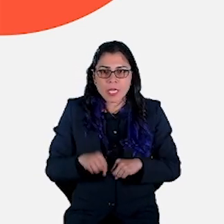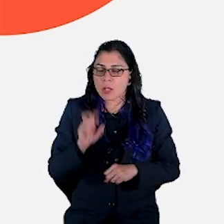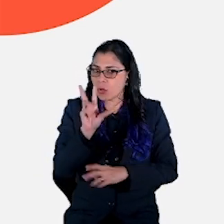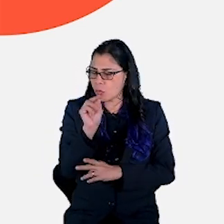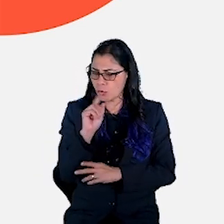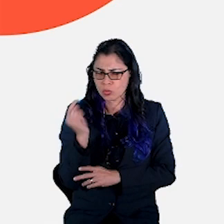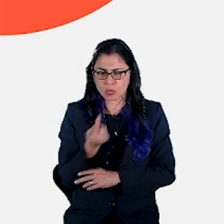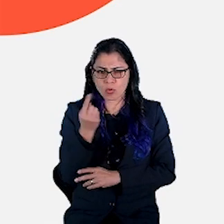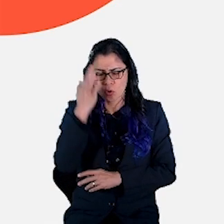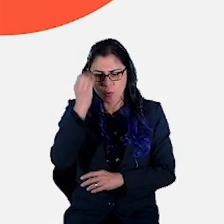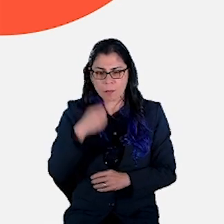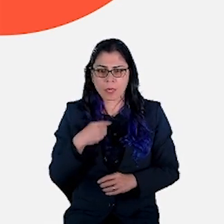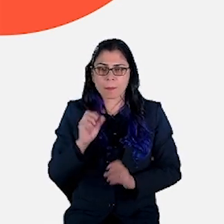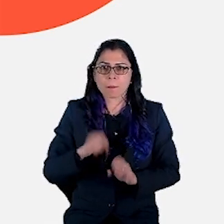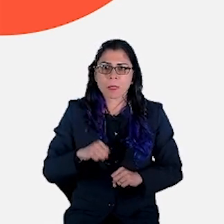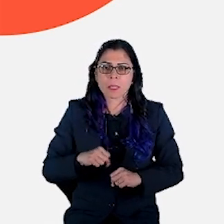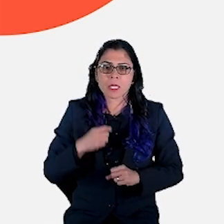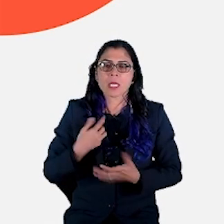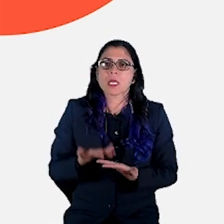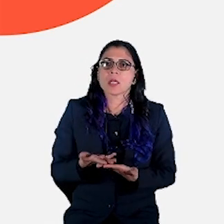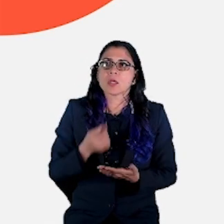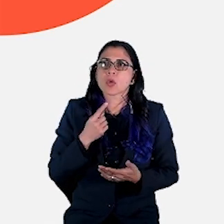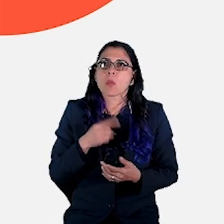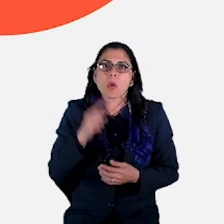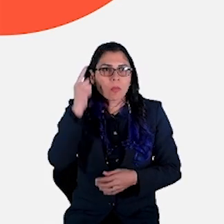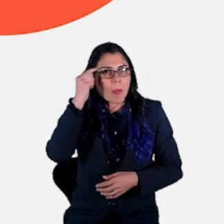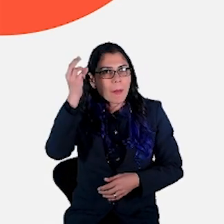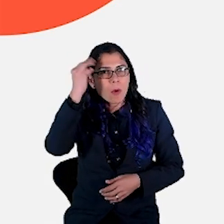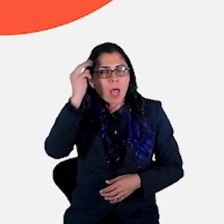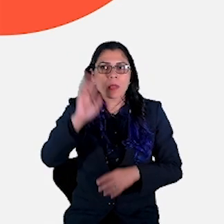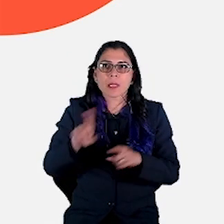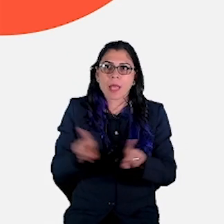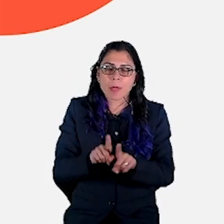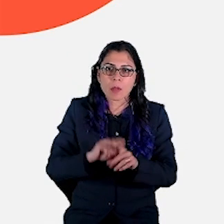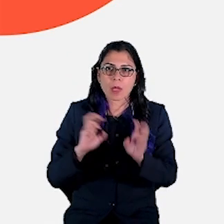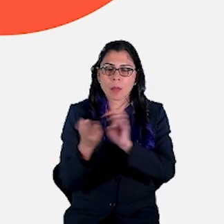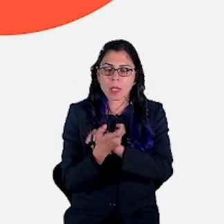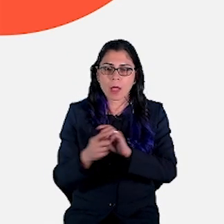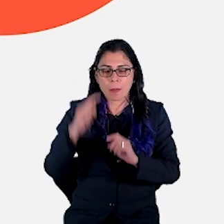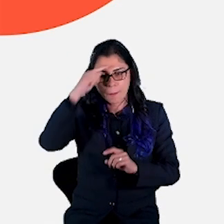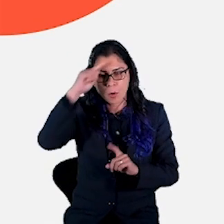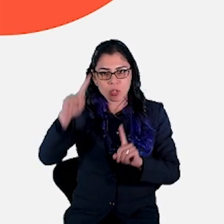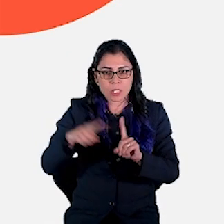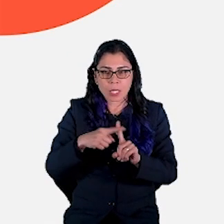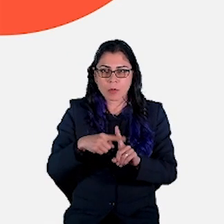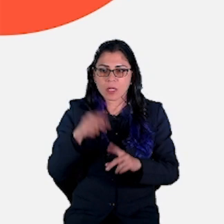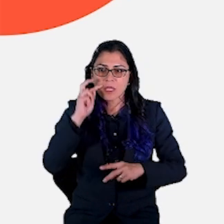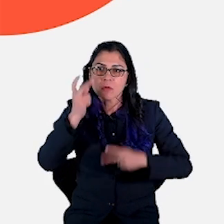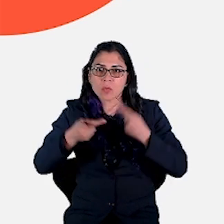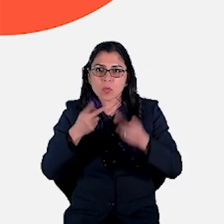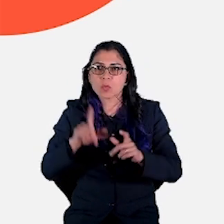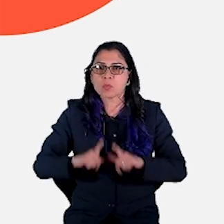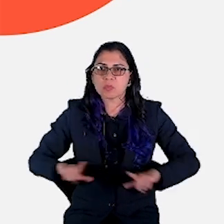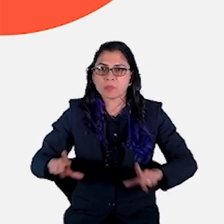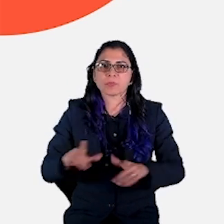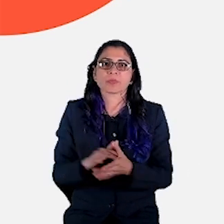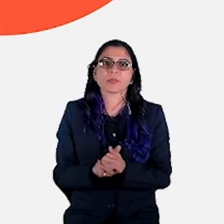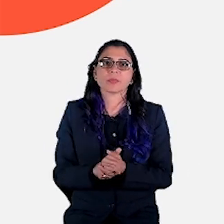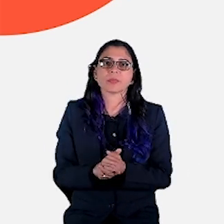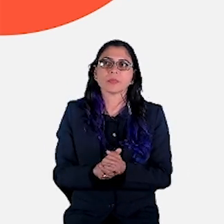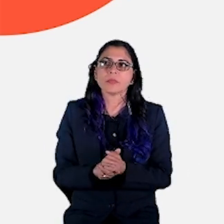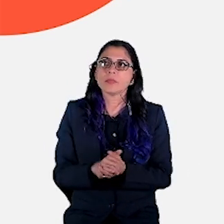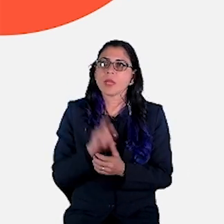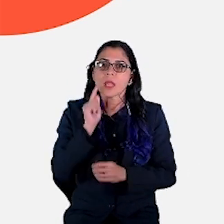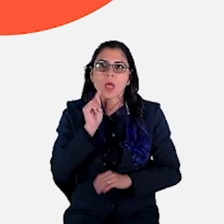no solamente experiencias memorables sino también cambiar el entorno de forma positiva del lugar que visita el